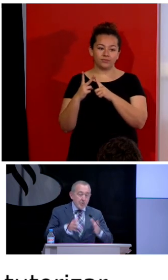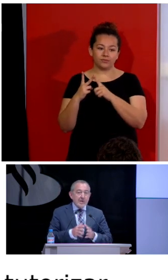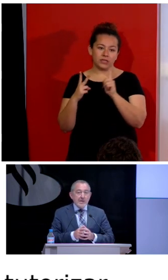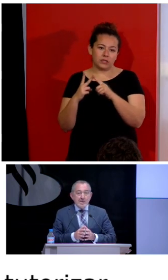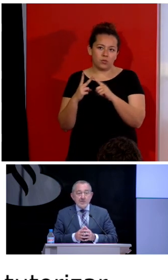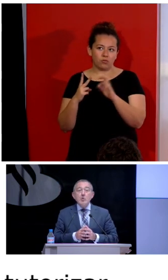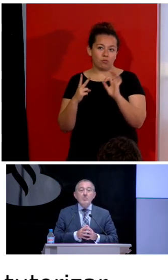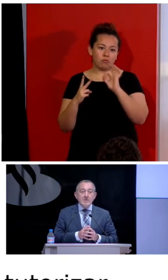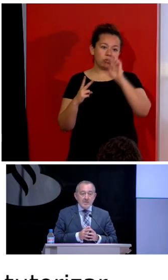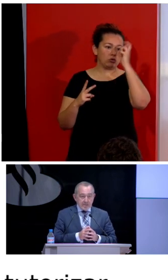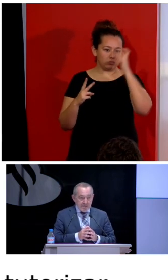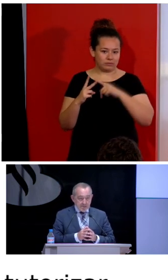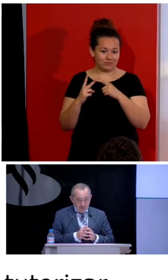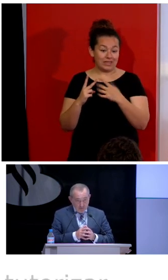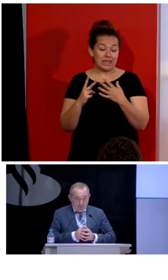Segundo u otra.